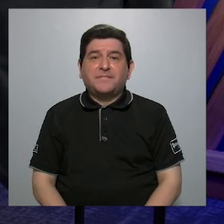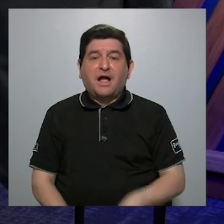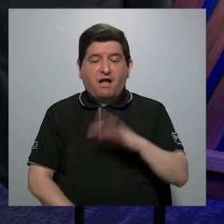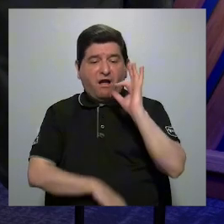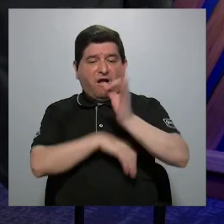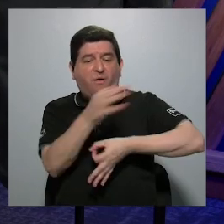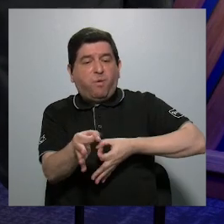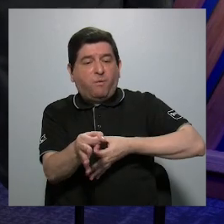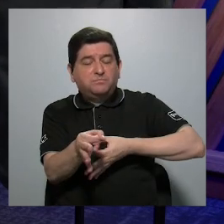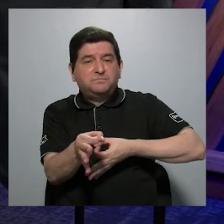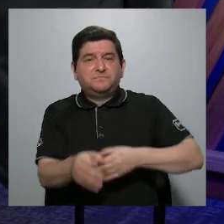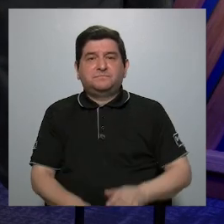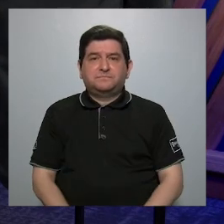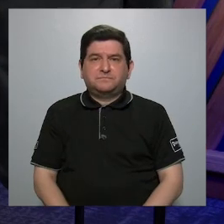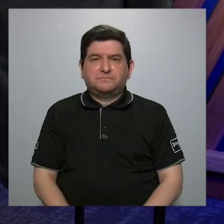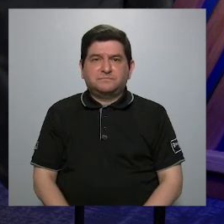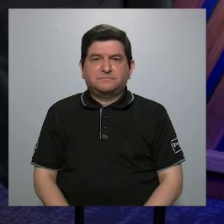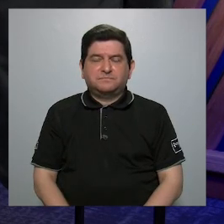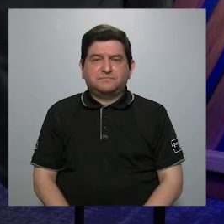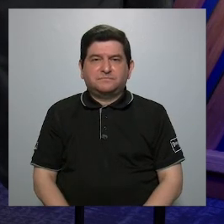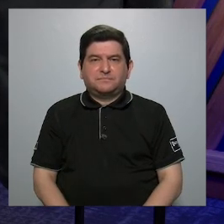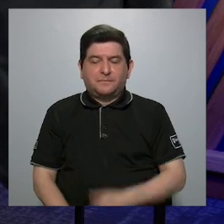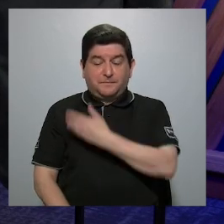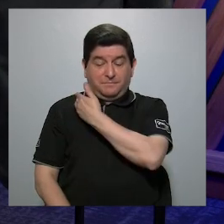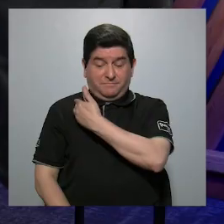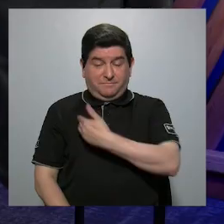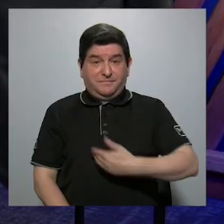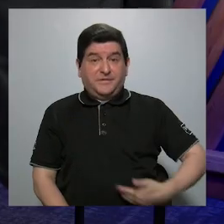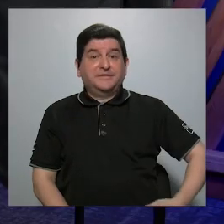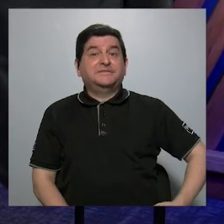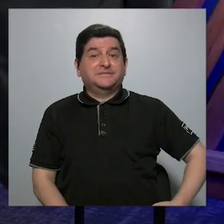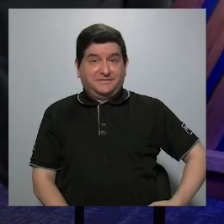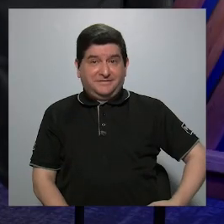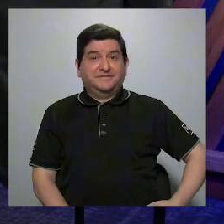y es reemplazado por